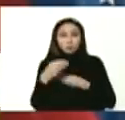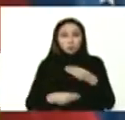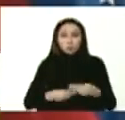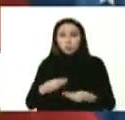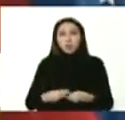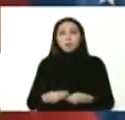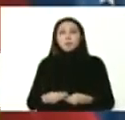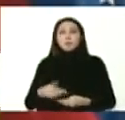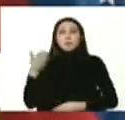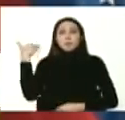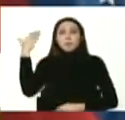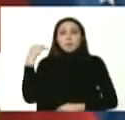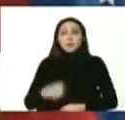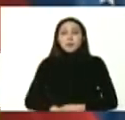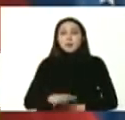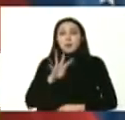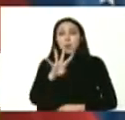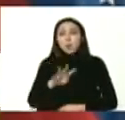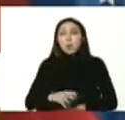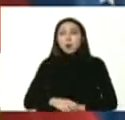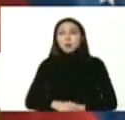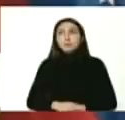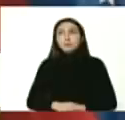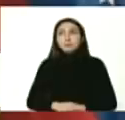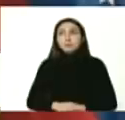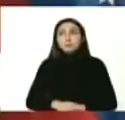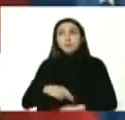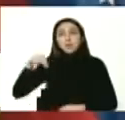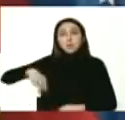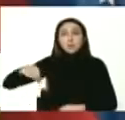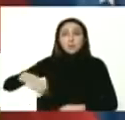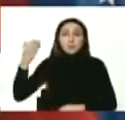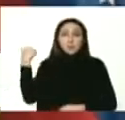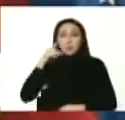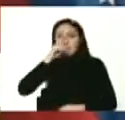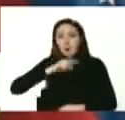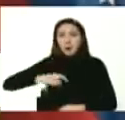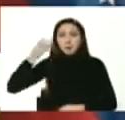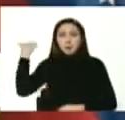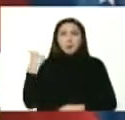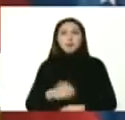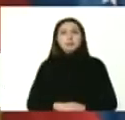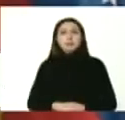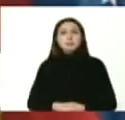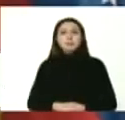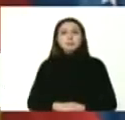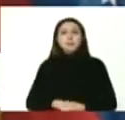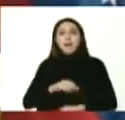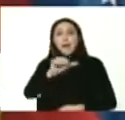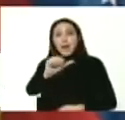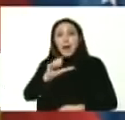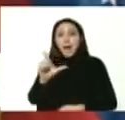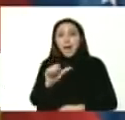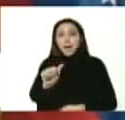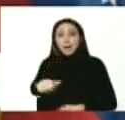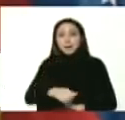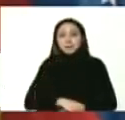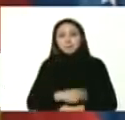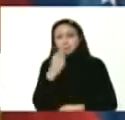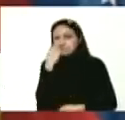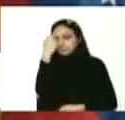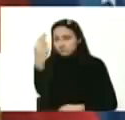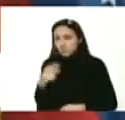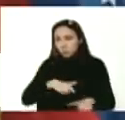pasado 4 de noviembre en La Haya, cuando visitamos